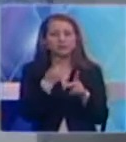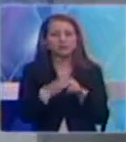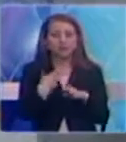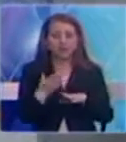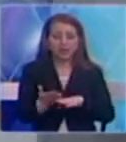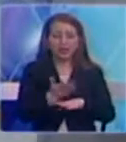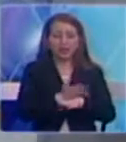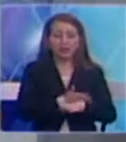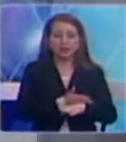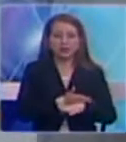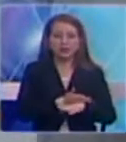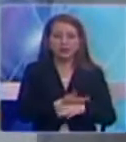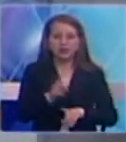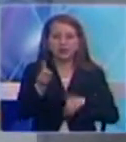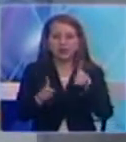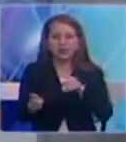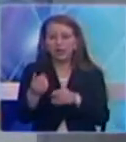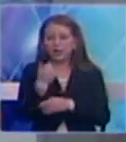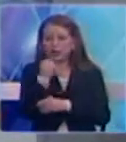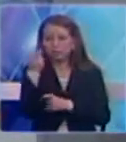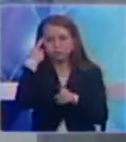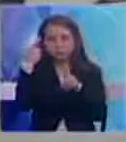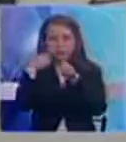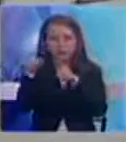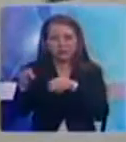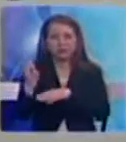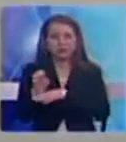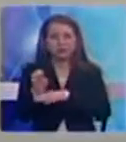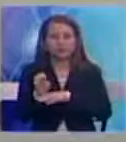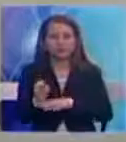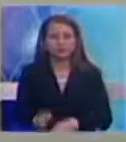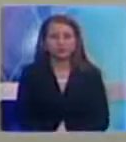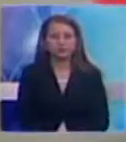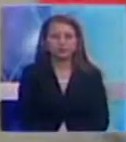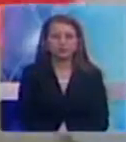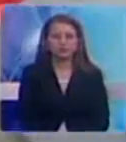operación aeronáutica que tienen en Ecuador. Cristina Cabezas, Telerama Noticias.